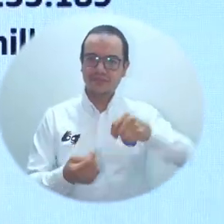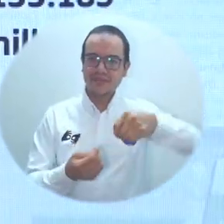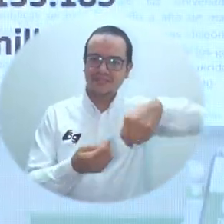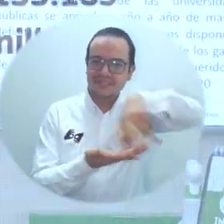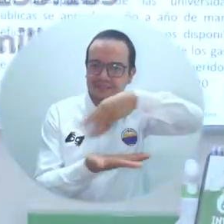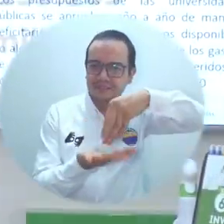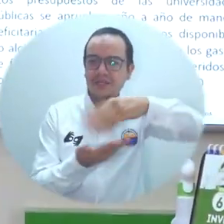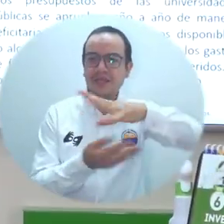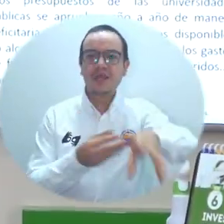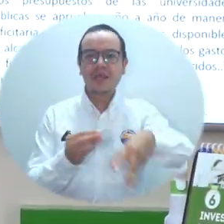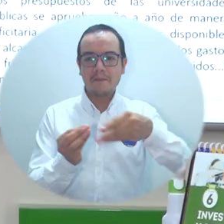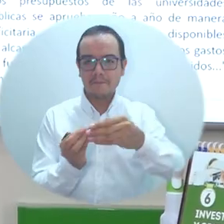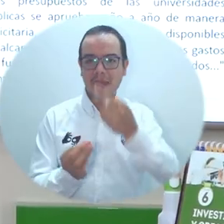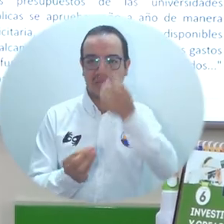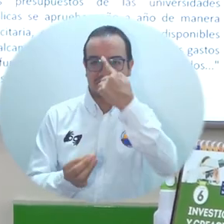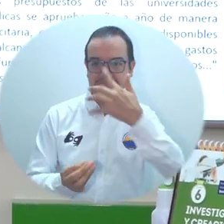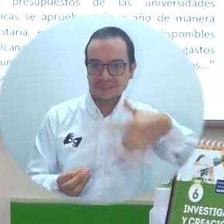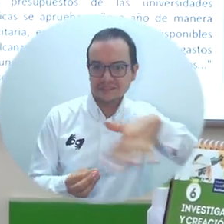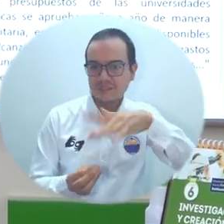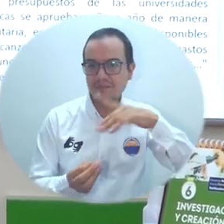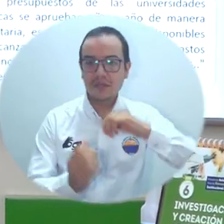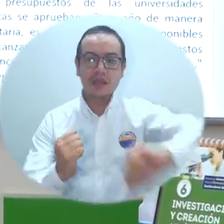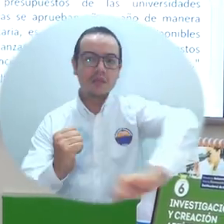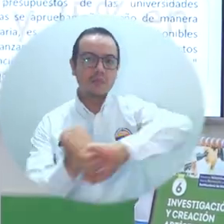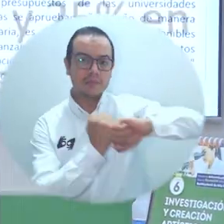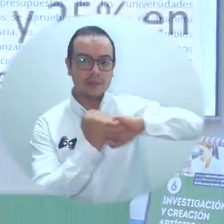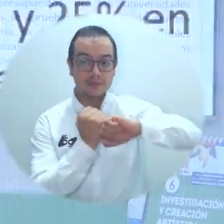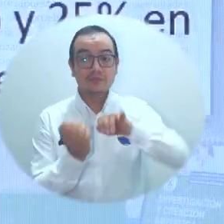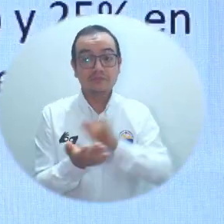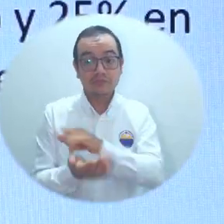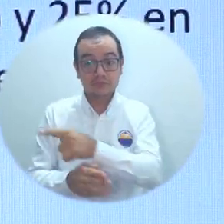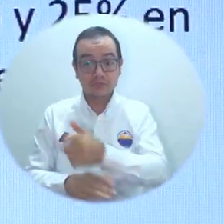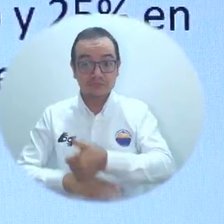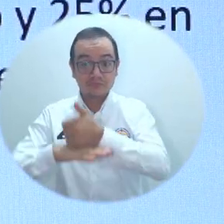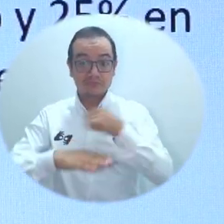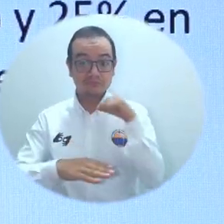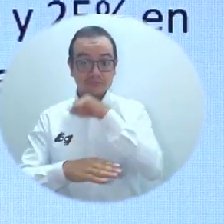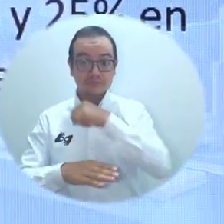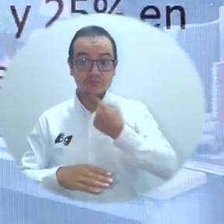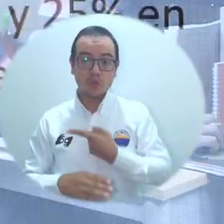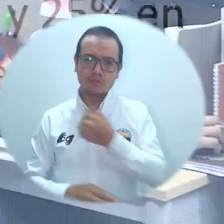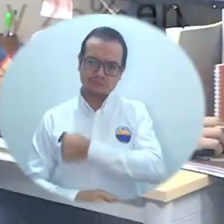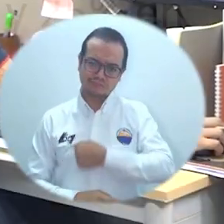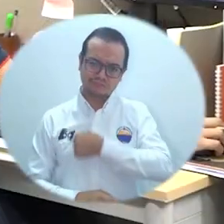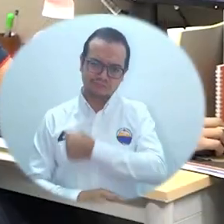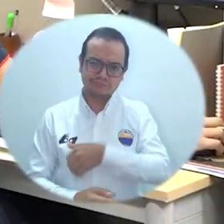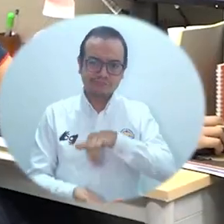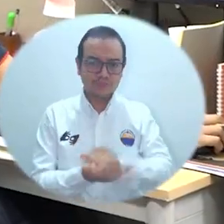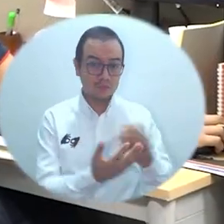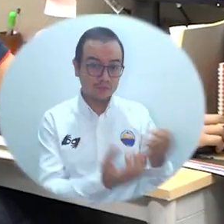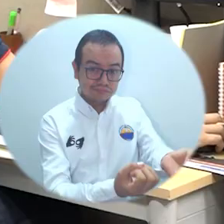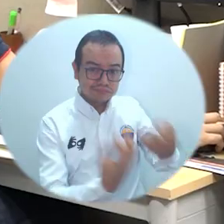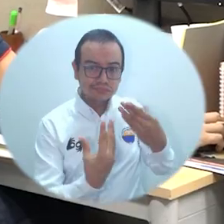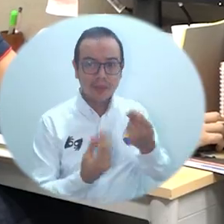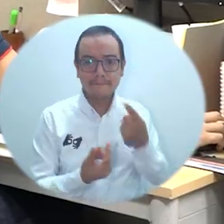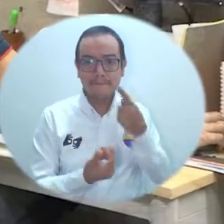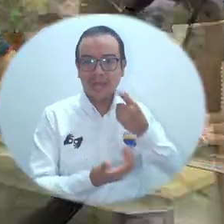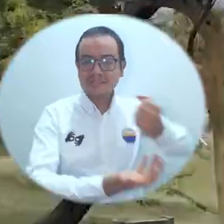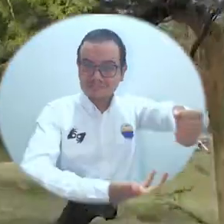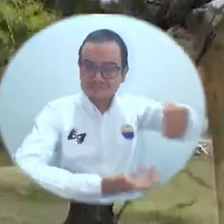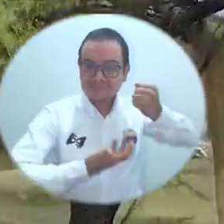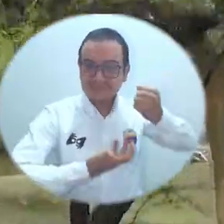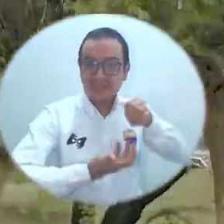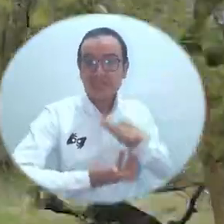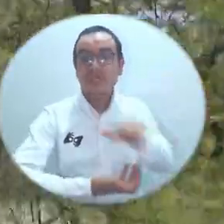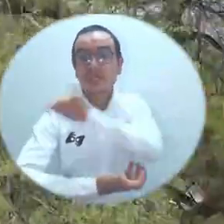consiguiente, el rector Pablo Vera reiteró la solicitud a la Nación para igualar las transferencias entregadas a esta Casa de Estudios Superiores